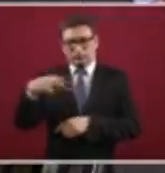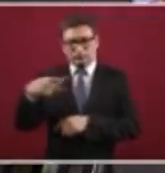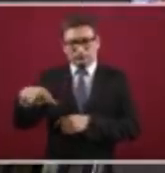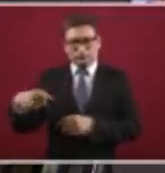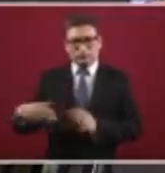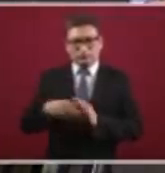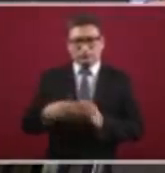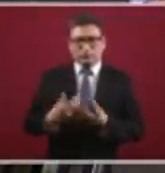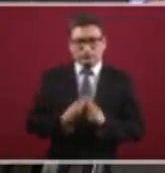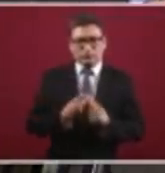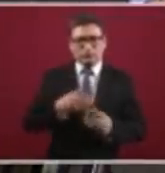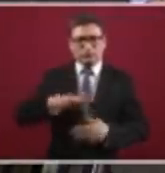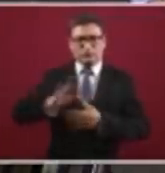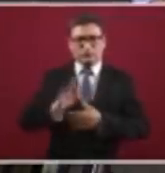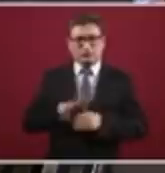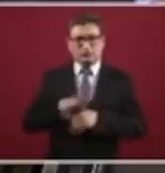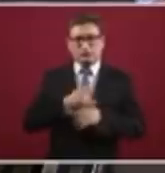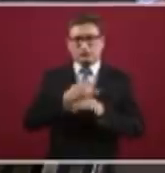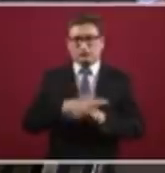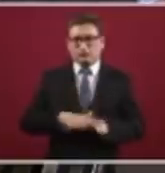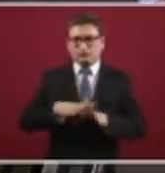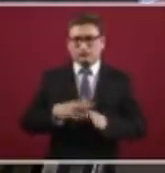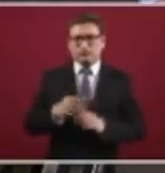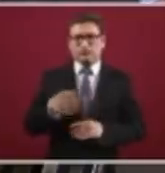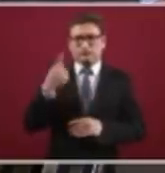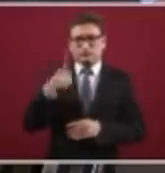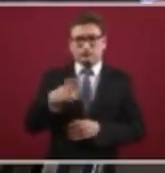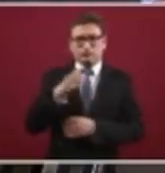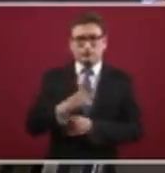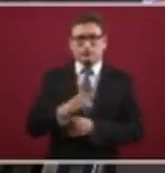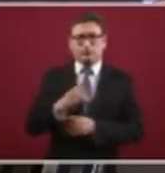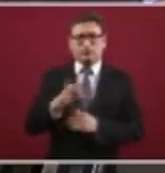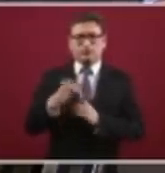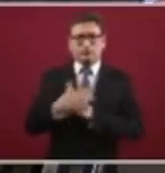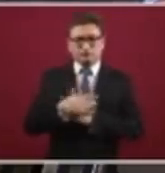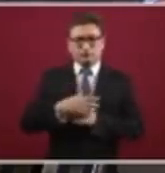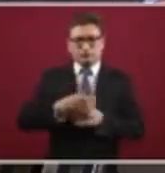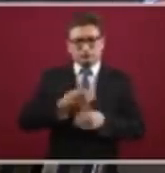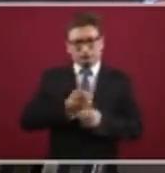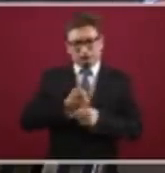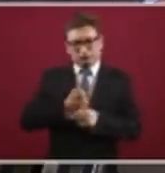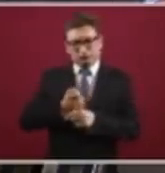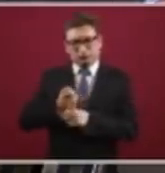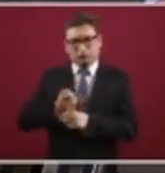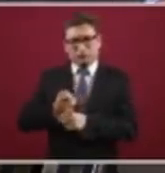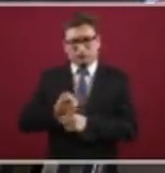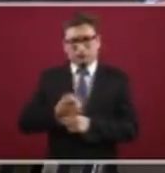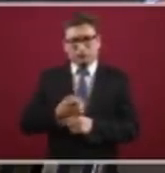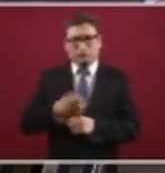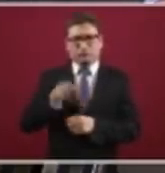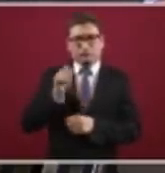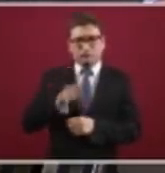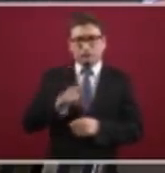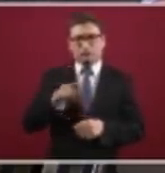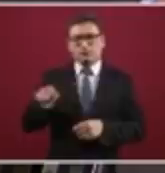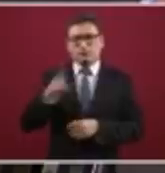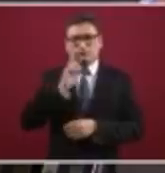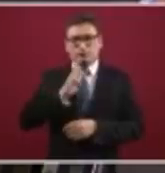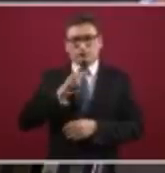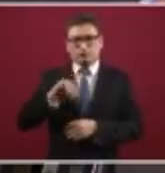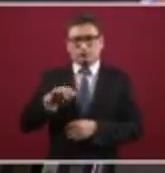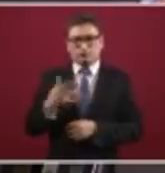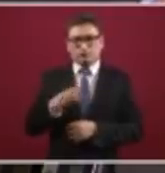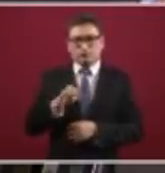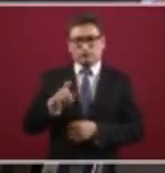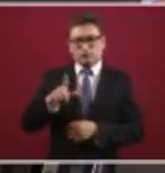fue retomar el informe final de la comisión para hacer los trabajos de investigación el caso de michelle bachelet y quiero